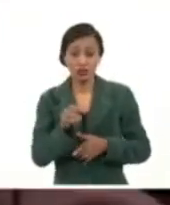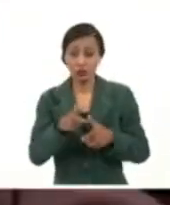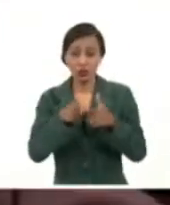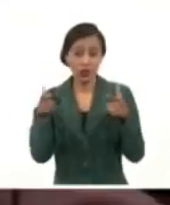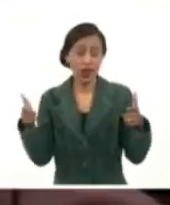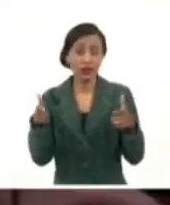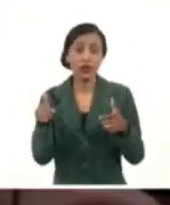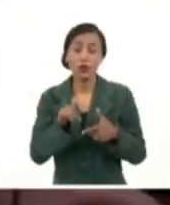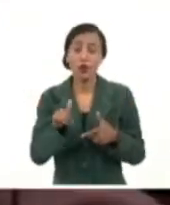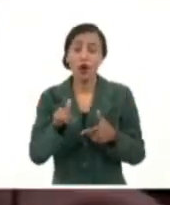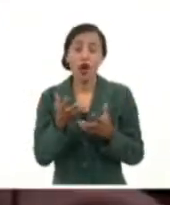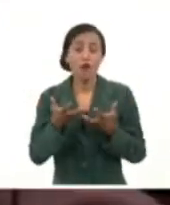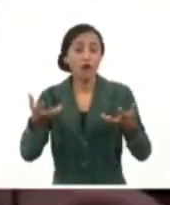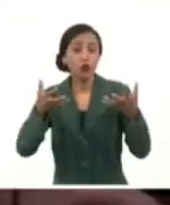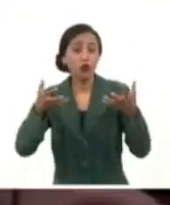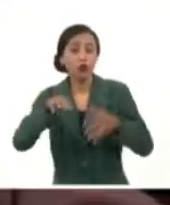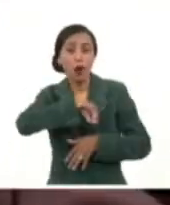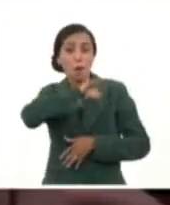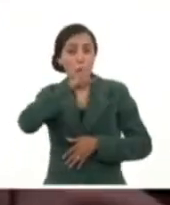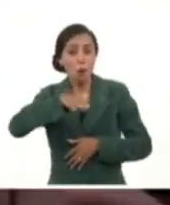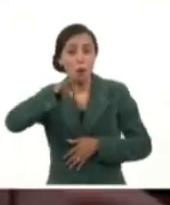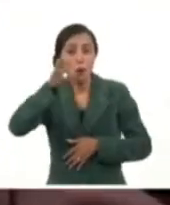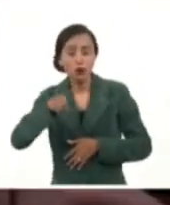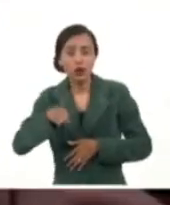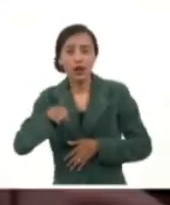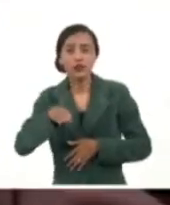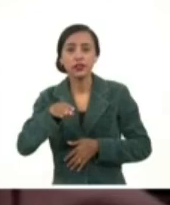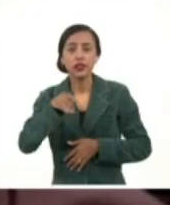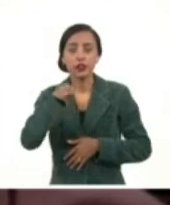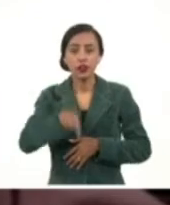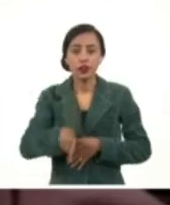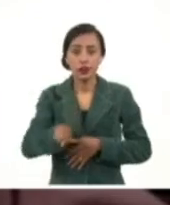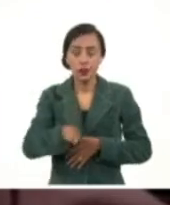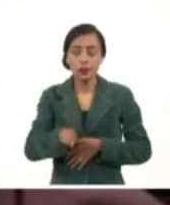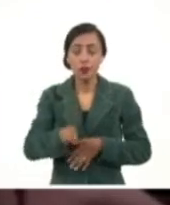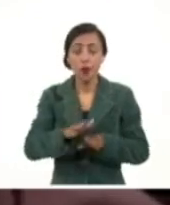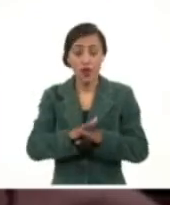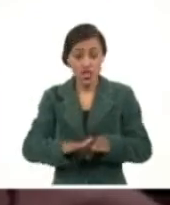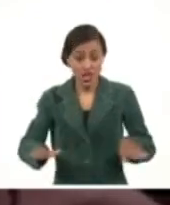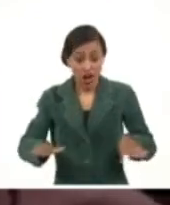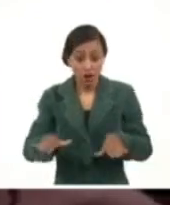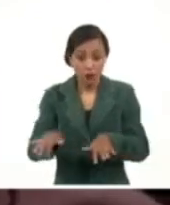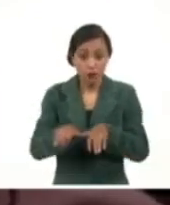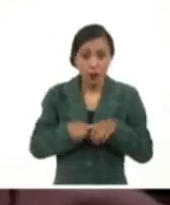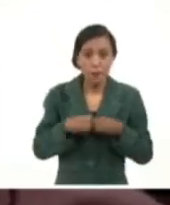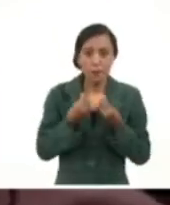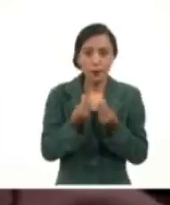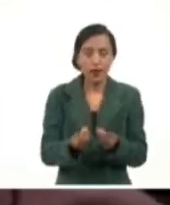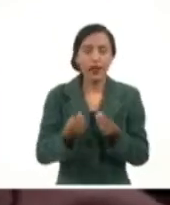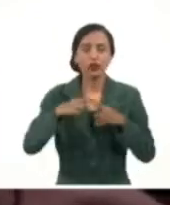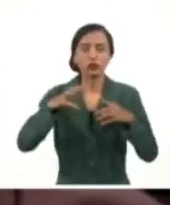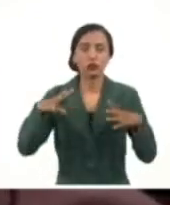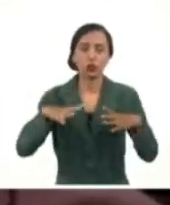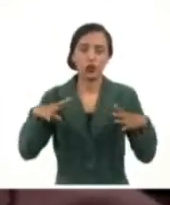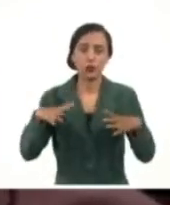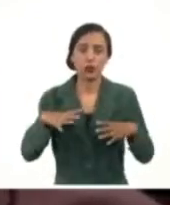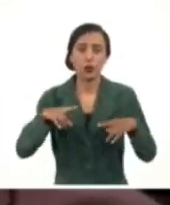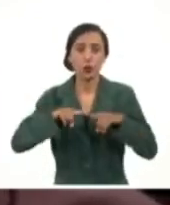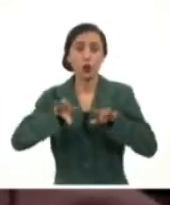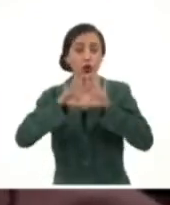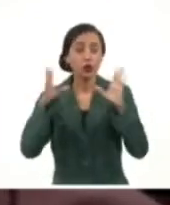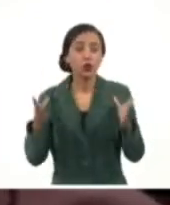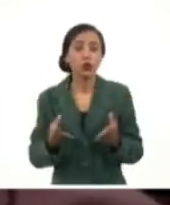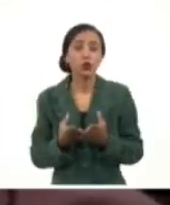frutas de las montañas se extraen al llano y con destino al turismo, porque todas estas